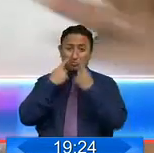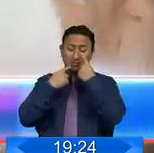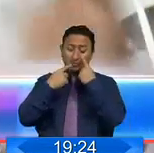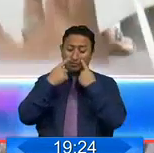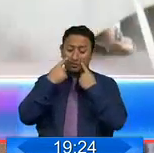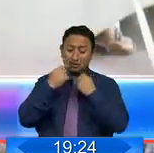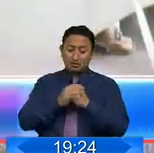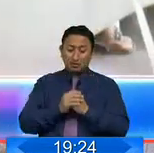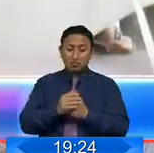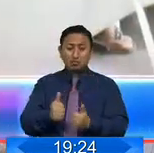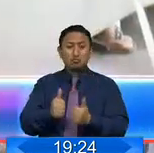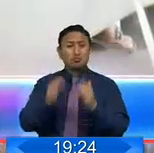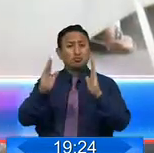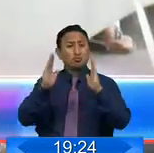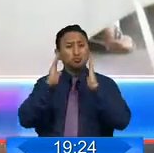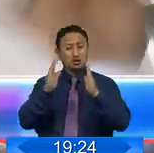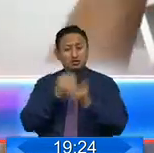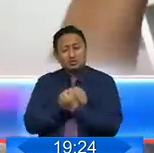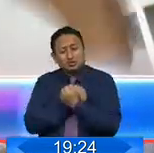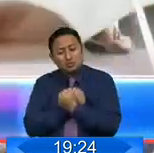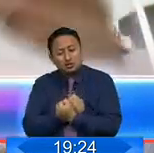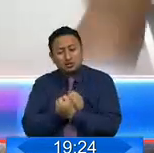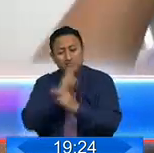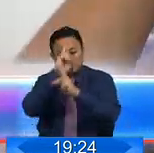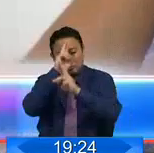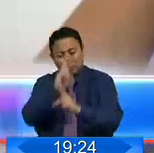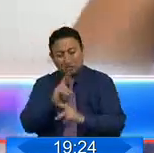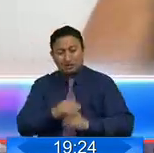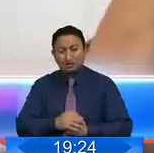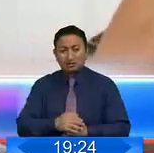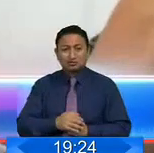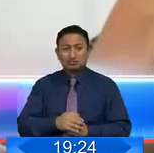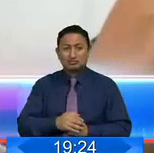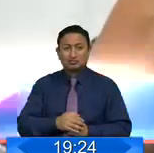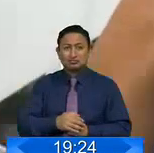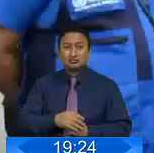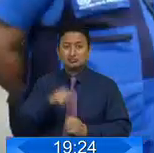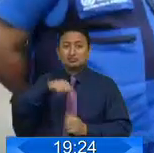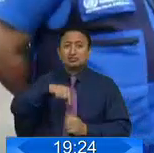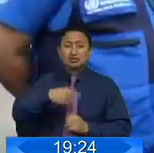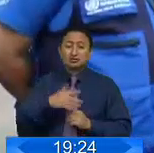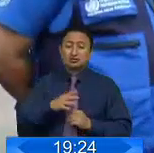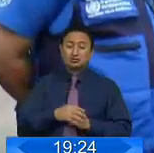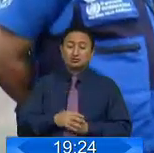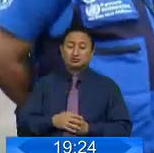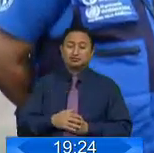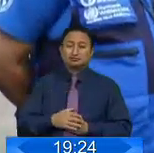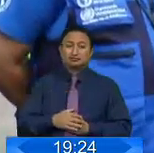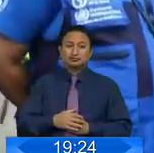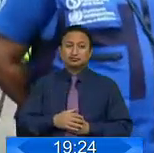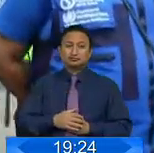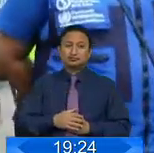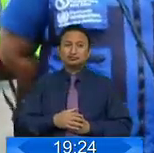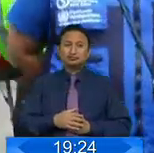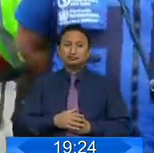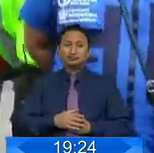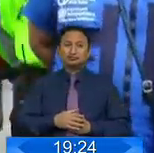Excelente la atención, el cariño, el respeto. Con